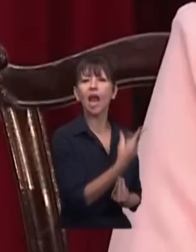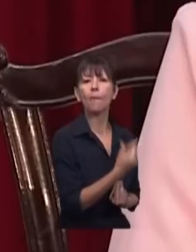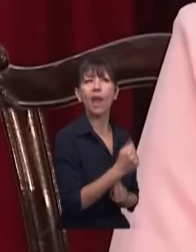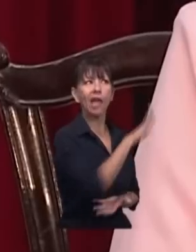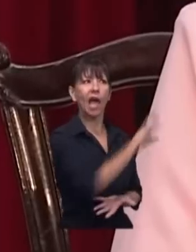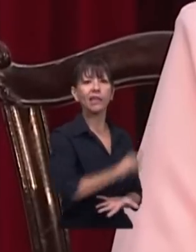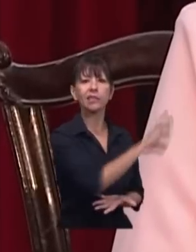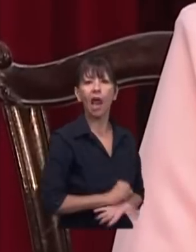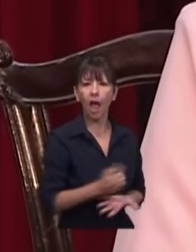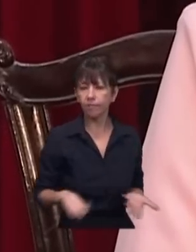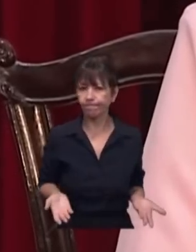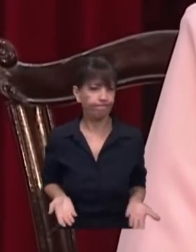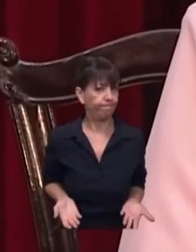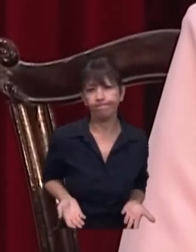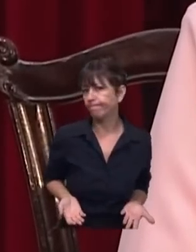Nosotros